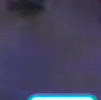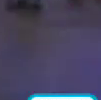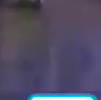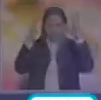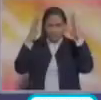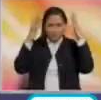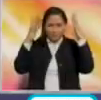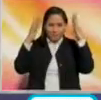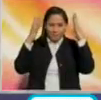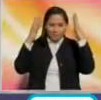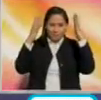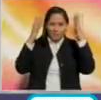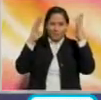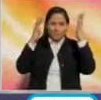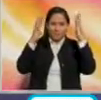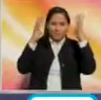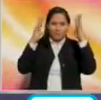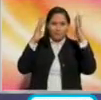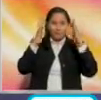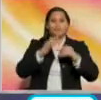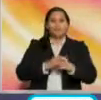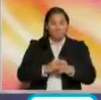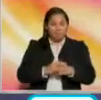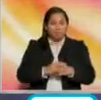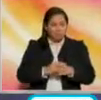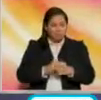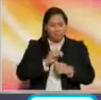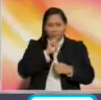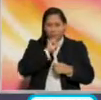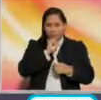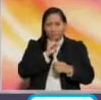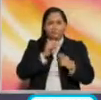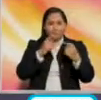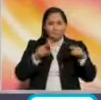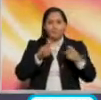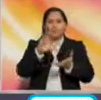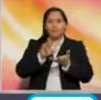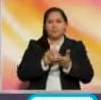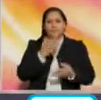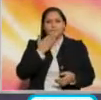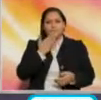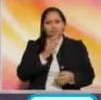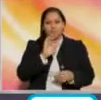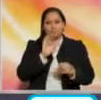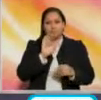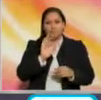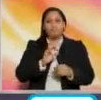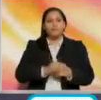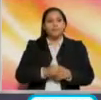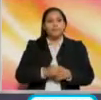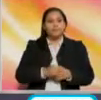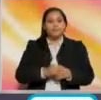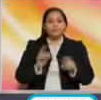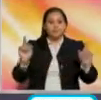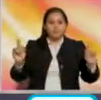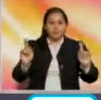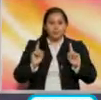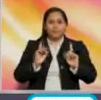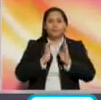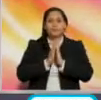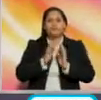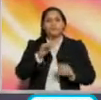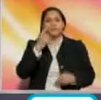¡Aplauso fuerte! Muy buena rola, muy buen cover también. Bueno, van a estar, vénganse para acá. Van a